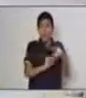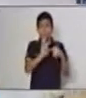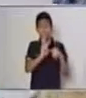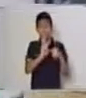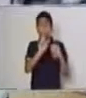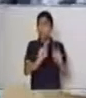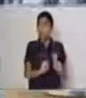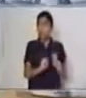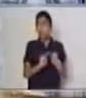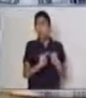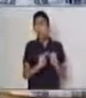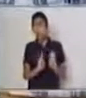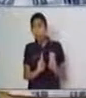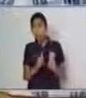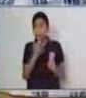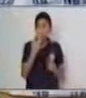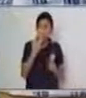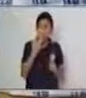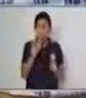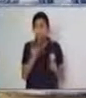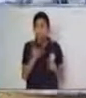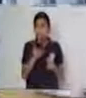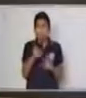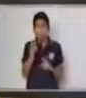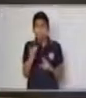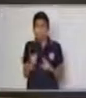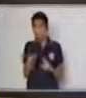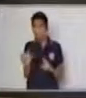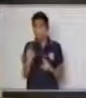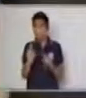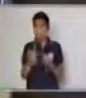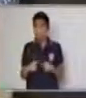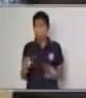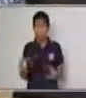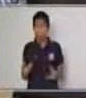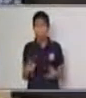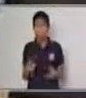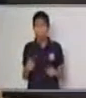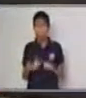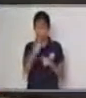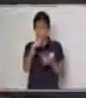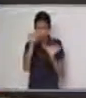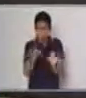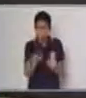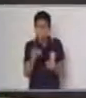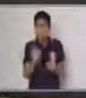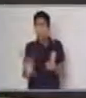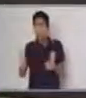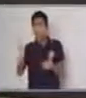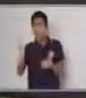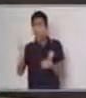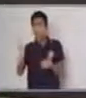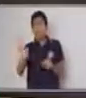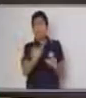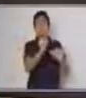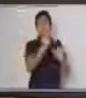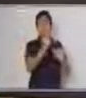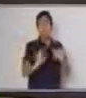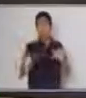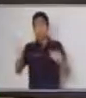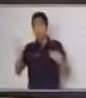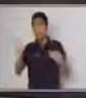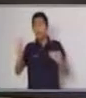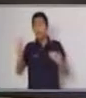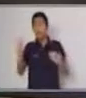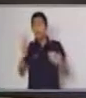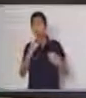Pero 25 no lo es. De igual forma, escribo el 3 y de nuevo, divido 15 entre 3